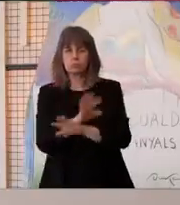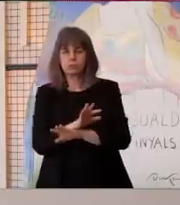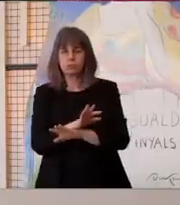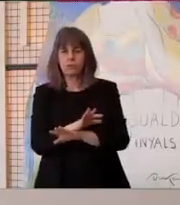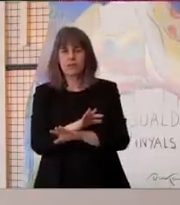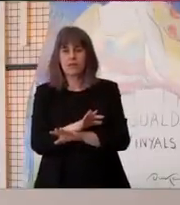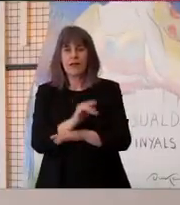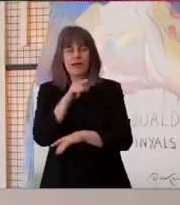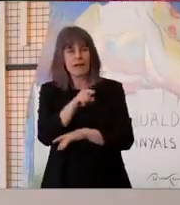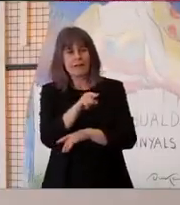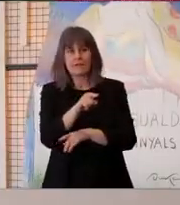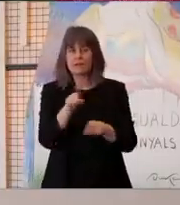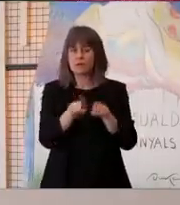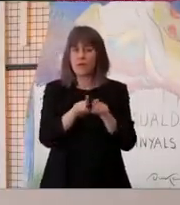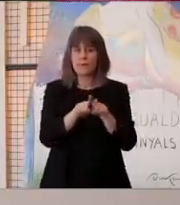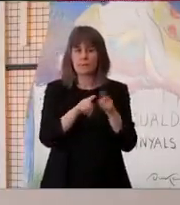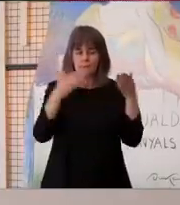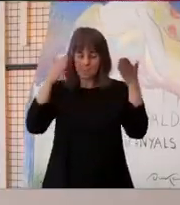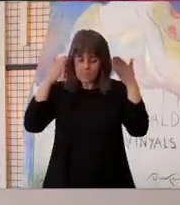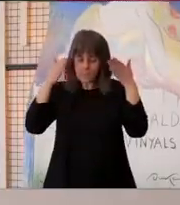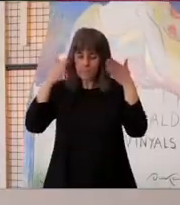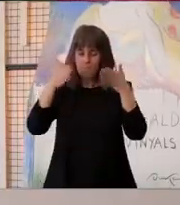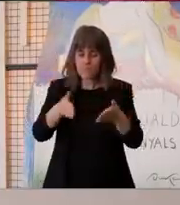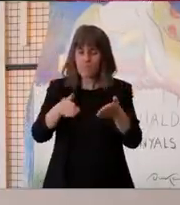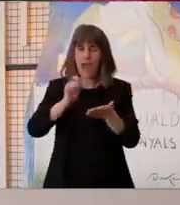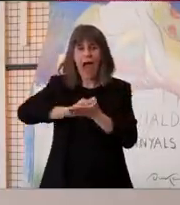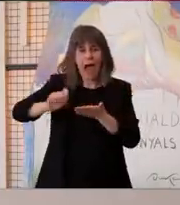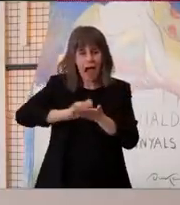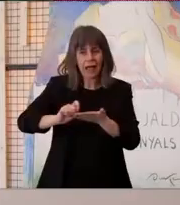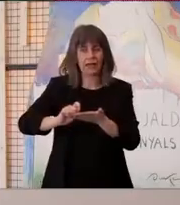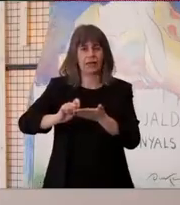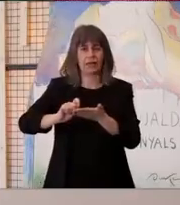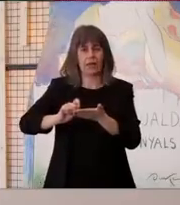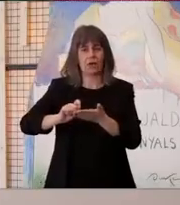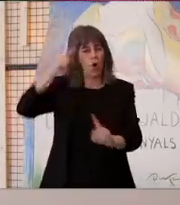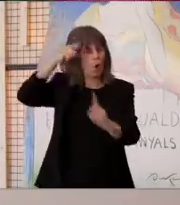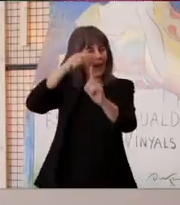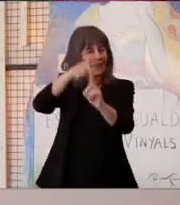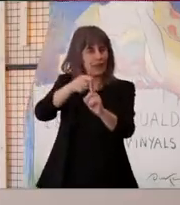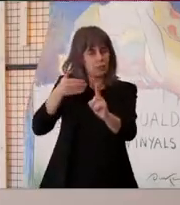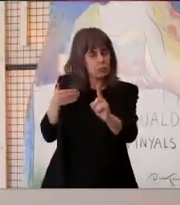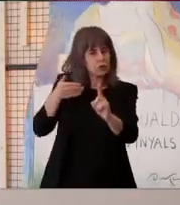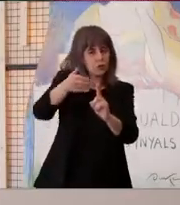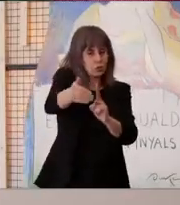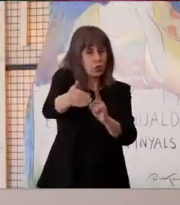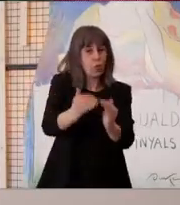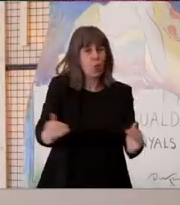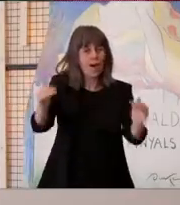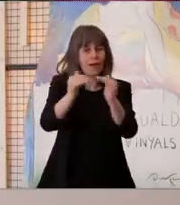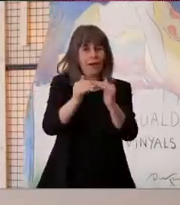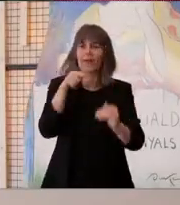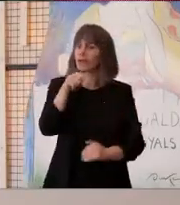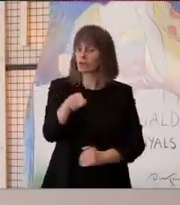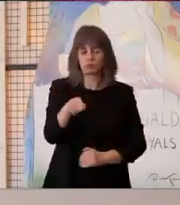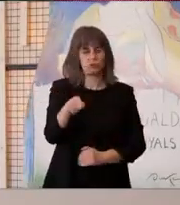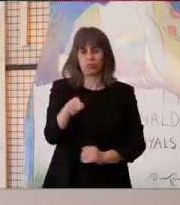no están centradas la agenda de la igualdad que es una agenda muy clara que es la agenda